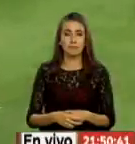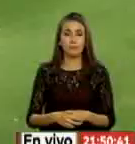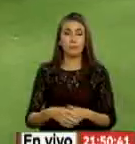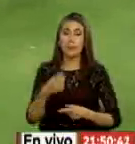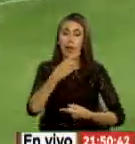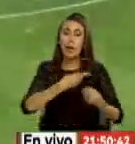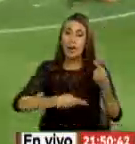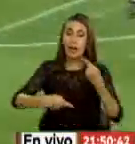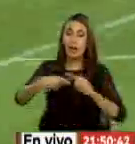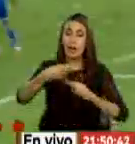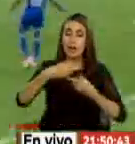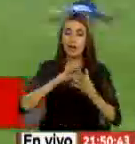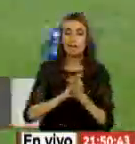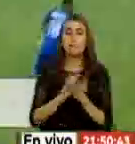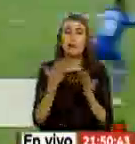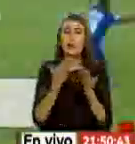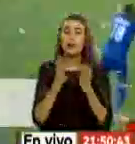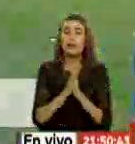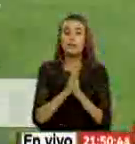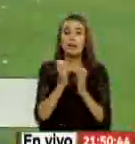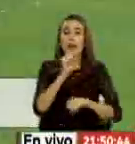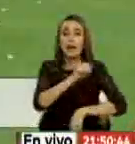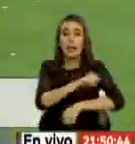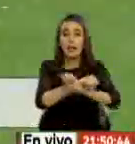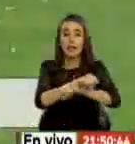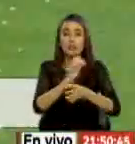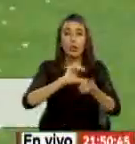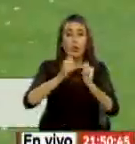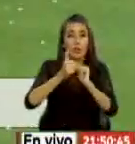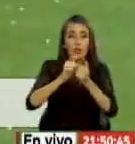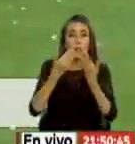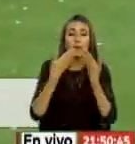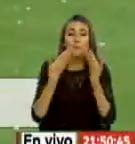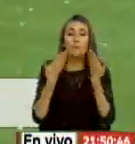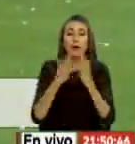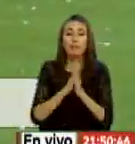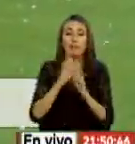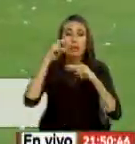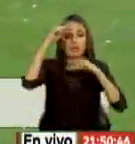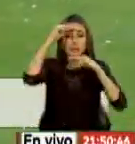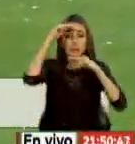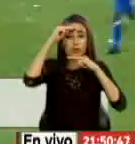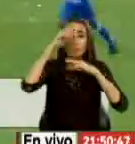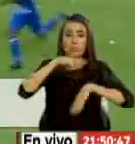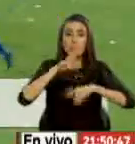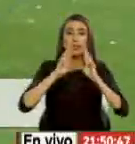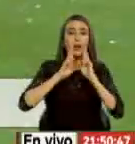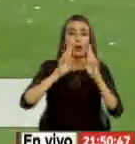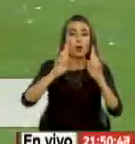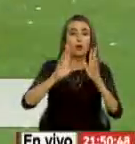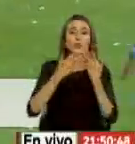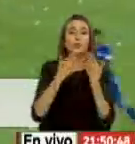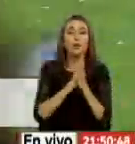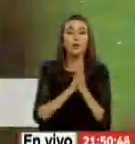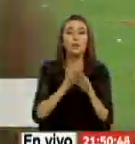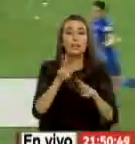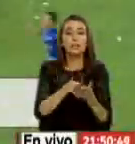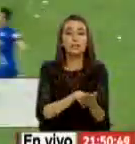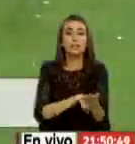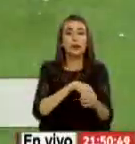Al regresar de la pausa, en los temas deportivos le contamos las novedades que dejó el superclásico del fútbol